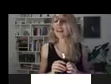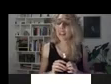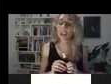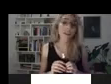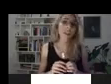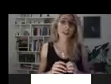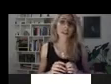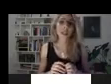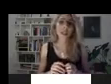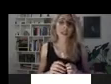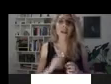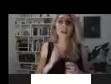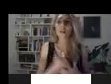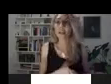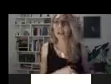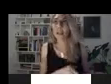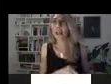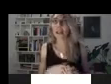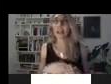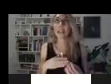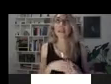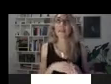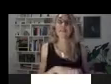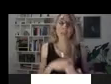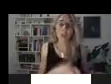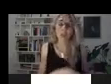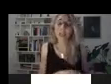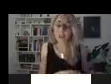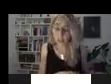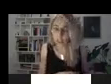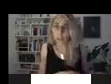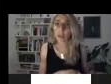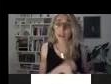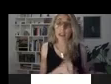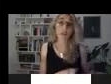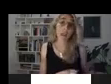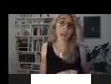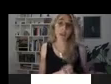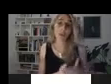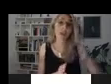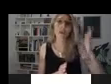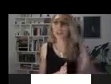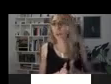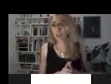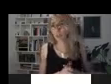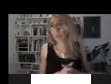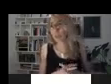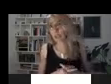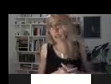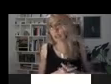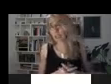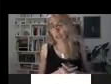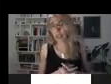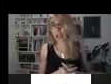en ese destino. Arco Madrid, este año se llevó adelante en julio, se lleva